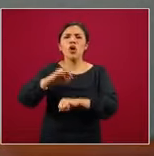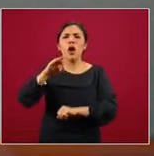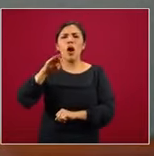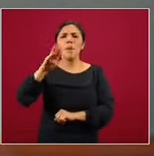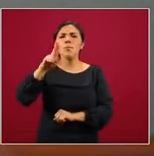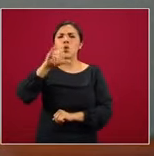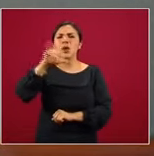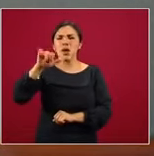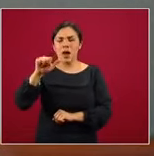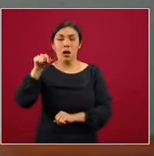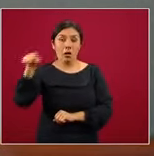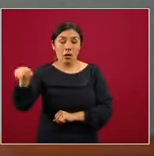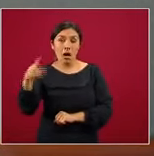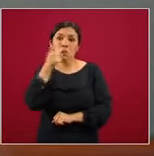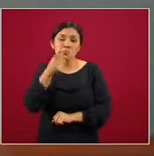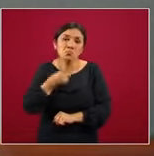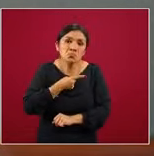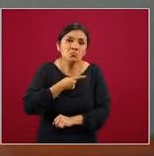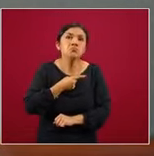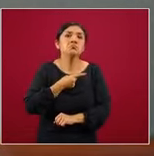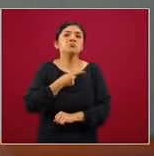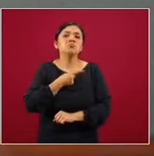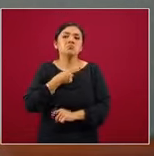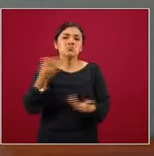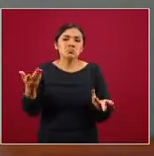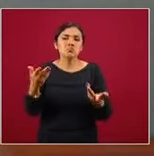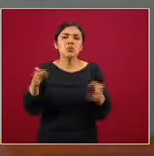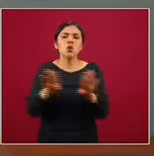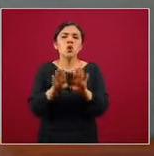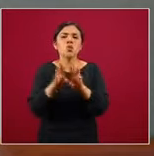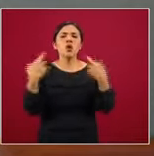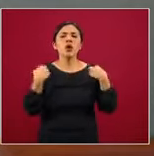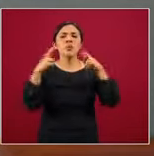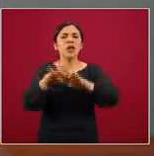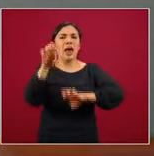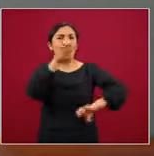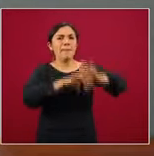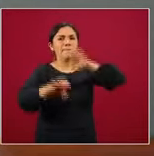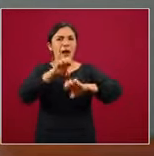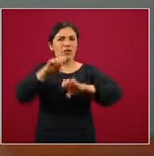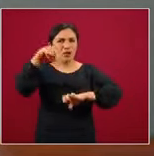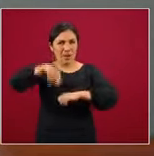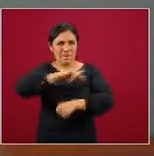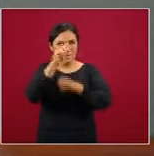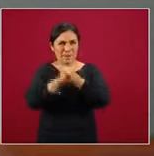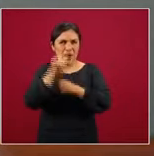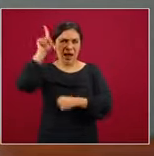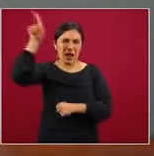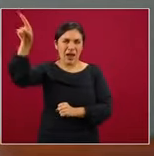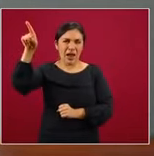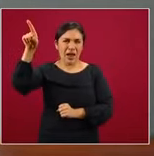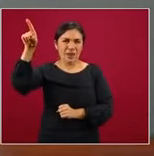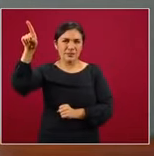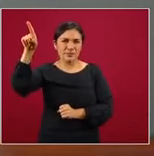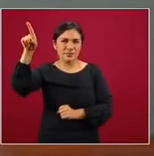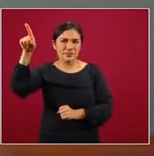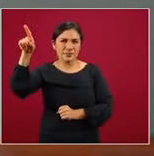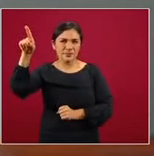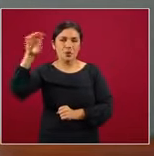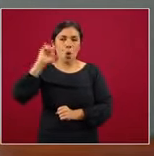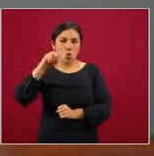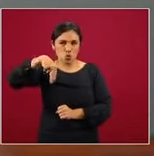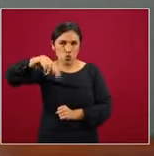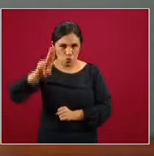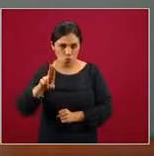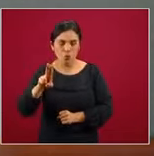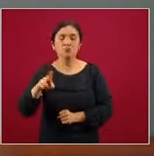mencionaba junto con el representante embajador ya de nuestro país allá en el Consejo de Seguridad de la